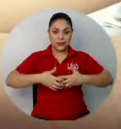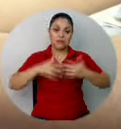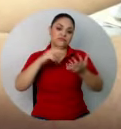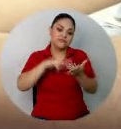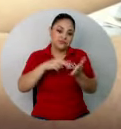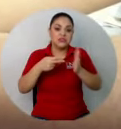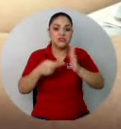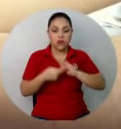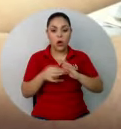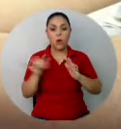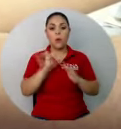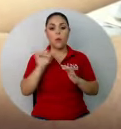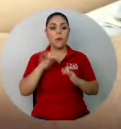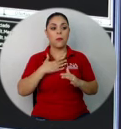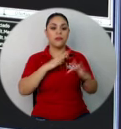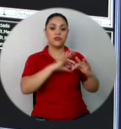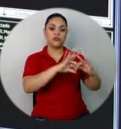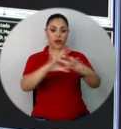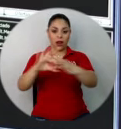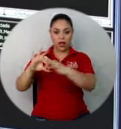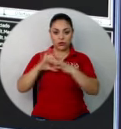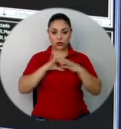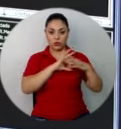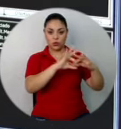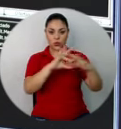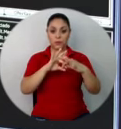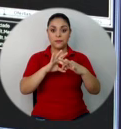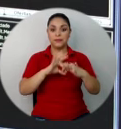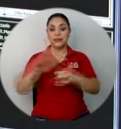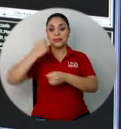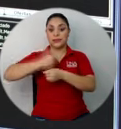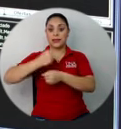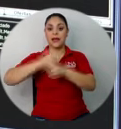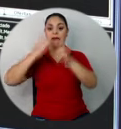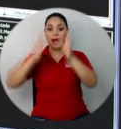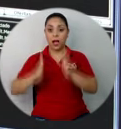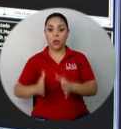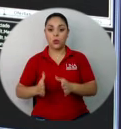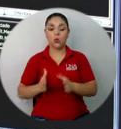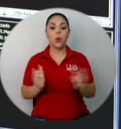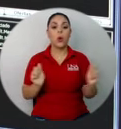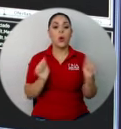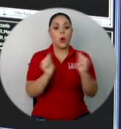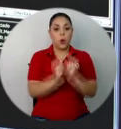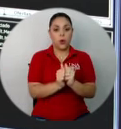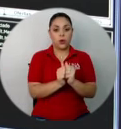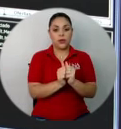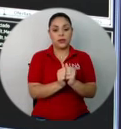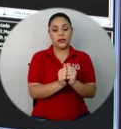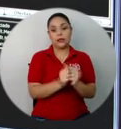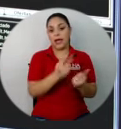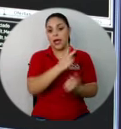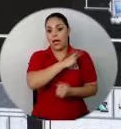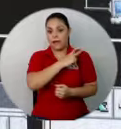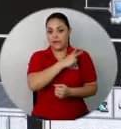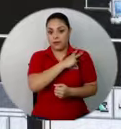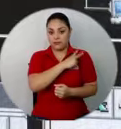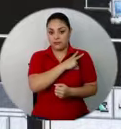empresa, esa relación también que hay entre el empleador y la fuerza